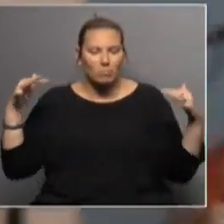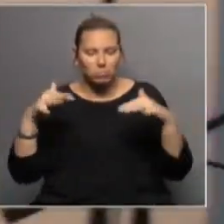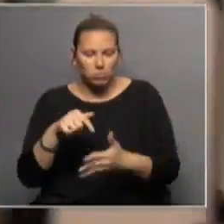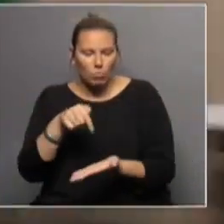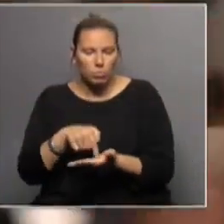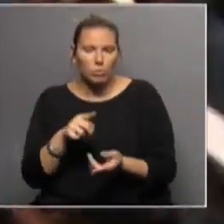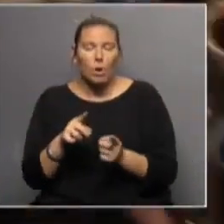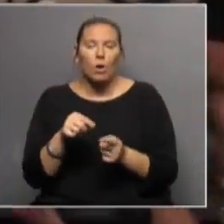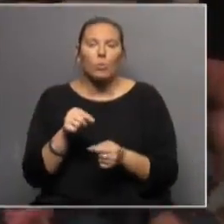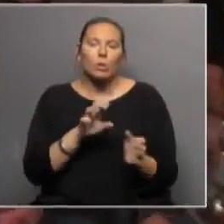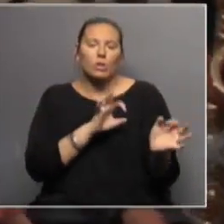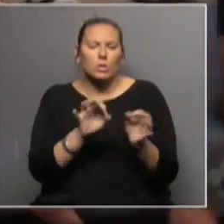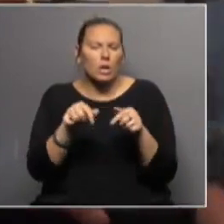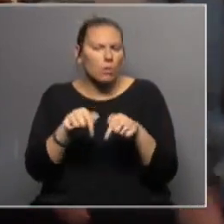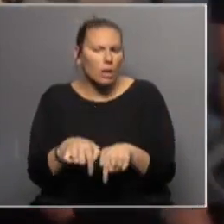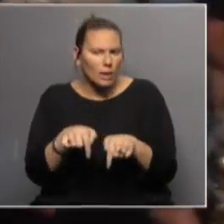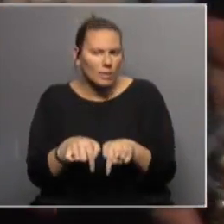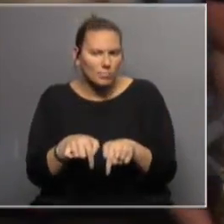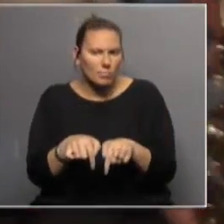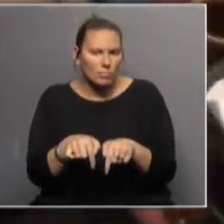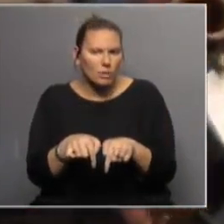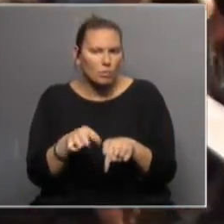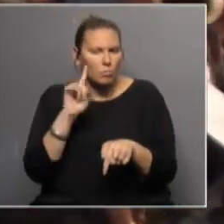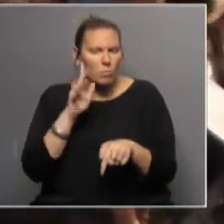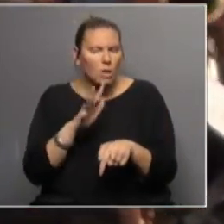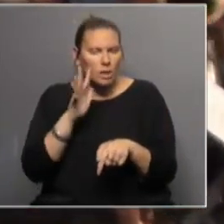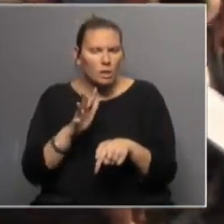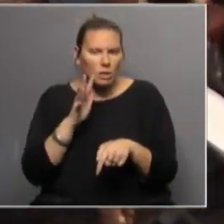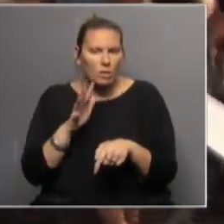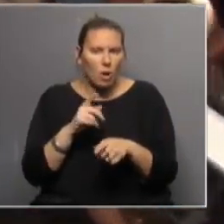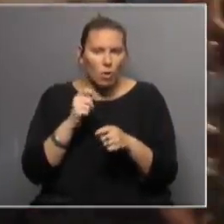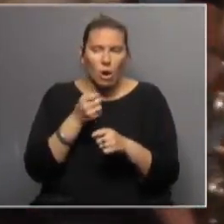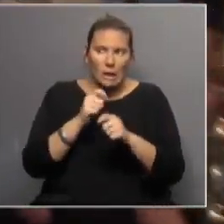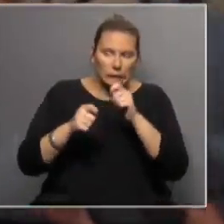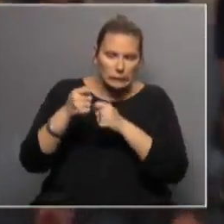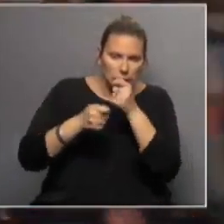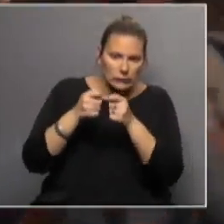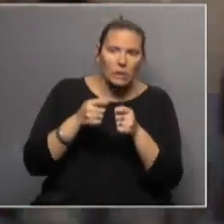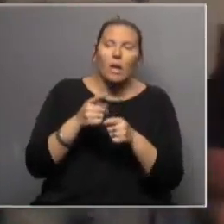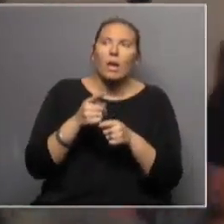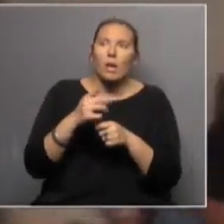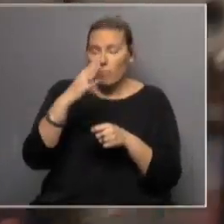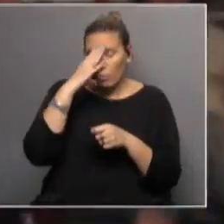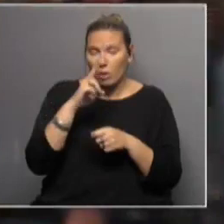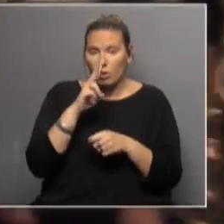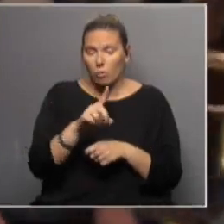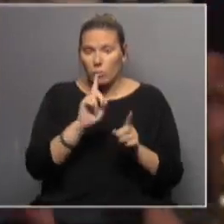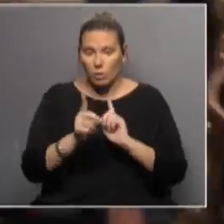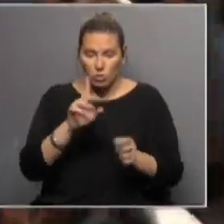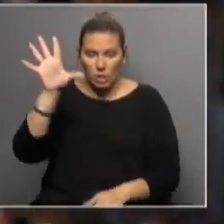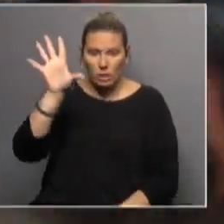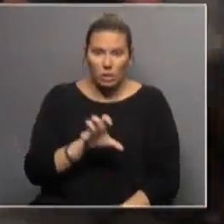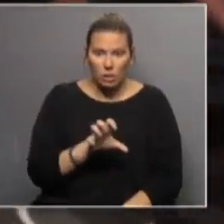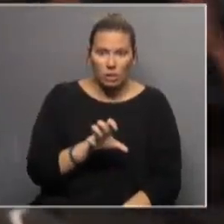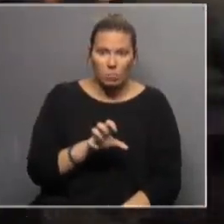¿Y cuándo fue el desembarco acá, decís? Que además un desembarco, me imagino, con muchas refacciones. Claro, febrero de 2011 nos trajimos